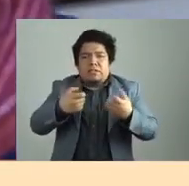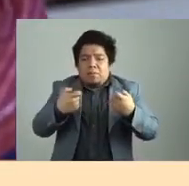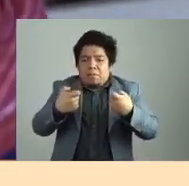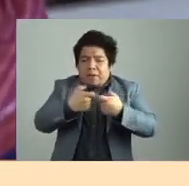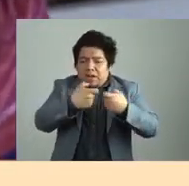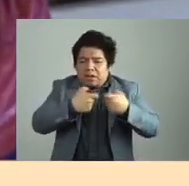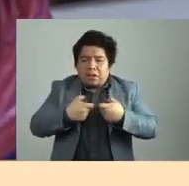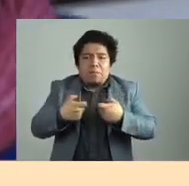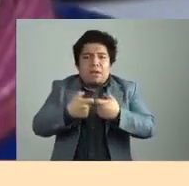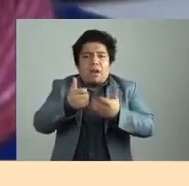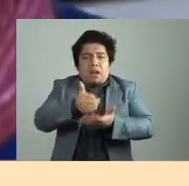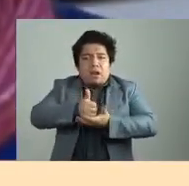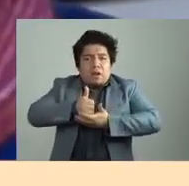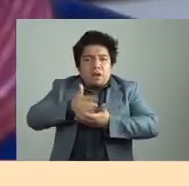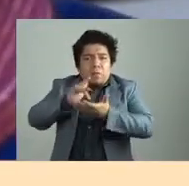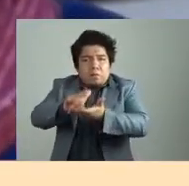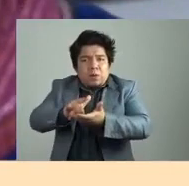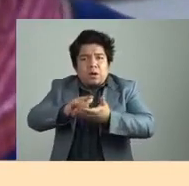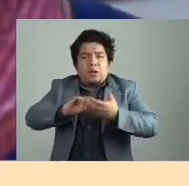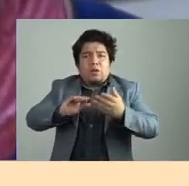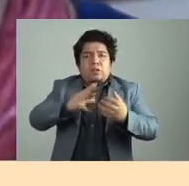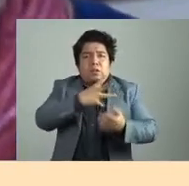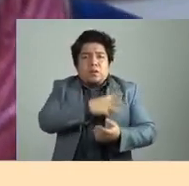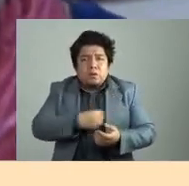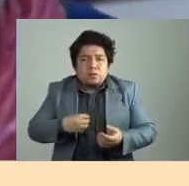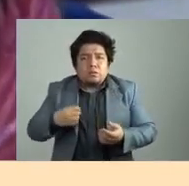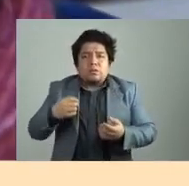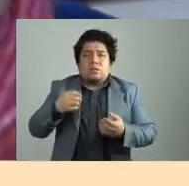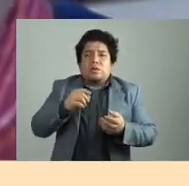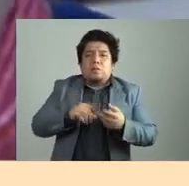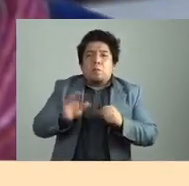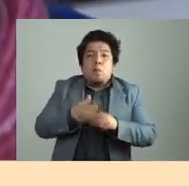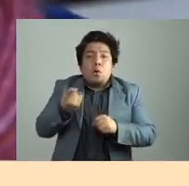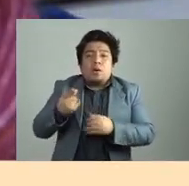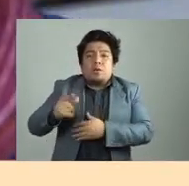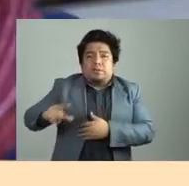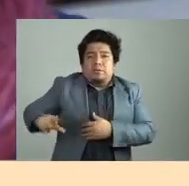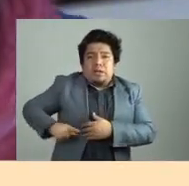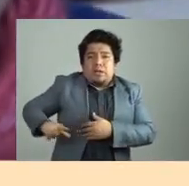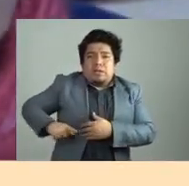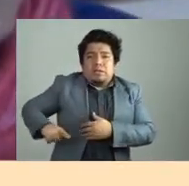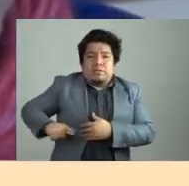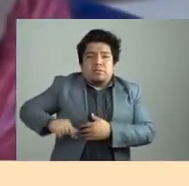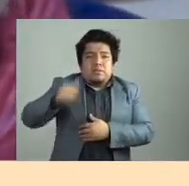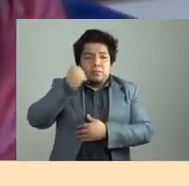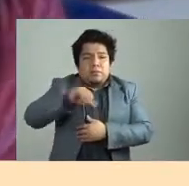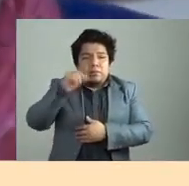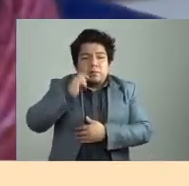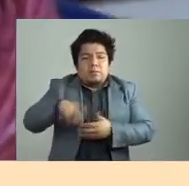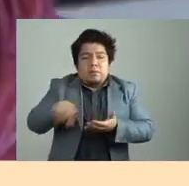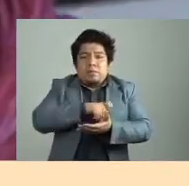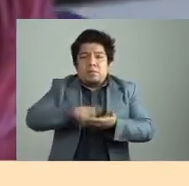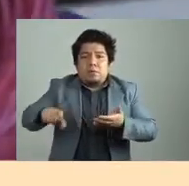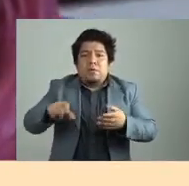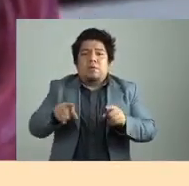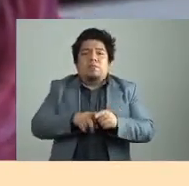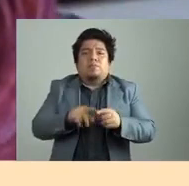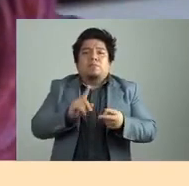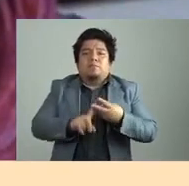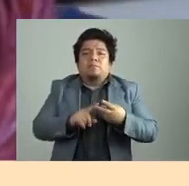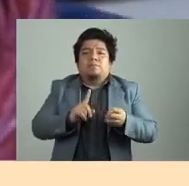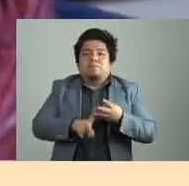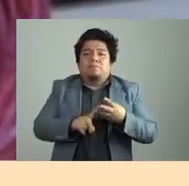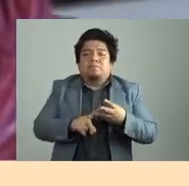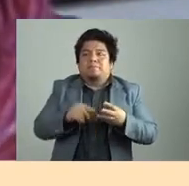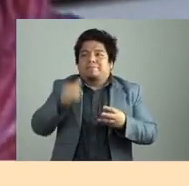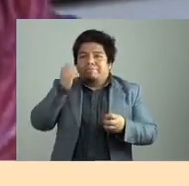no porque en la sociedad capitalista uno de los grandes problemas que muchísimas la mayoría